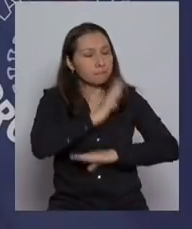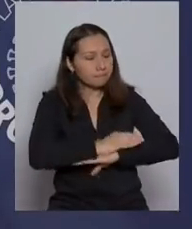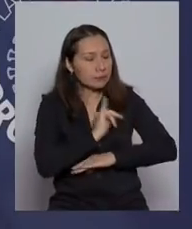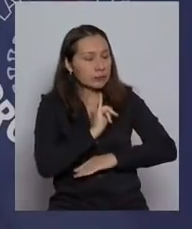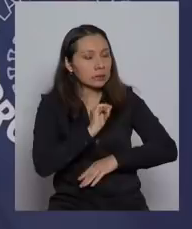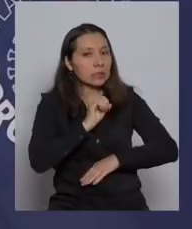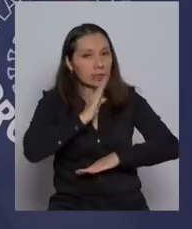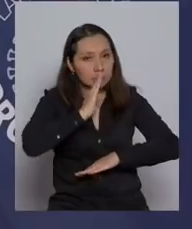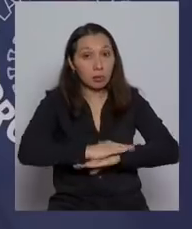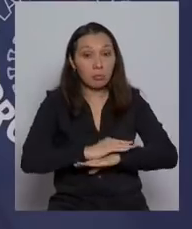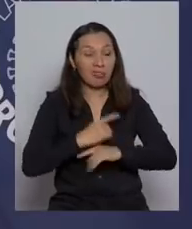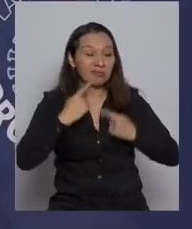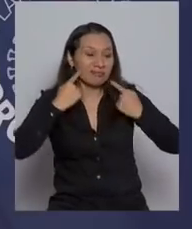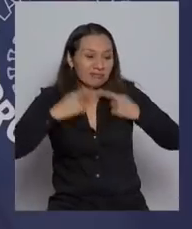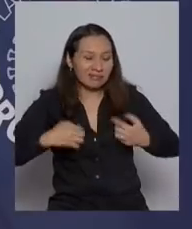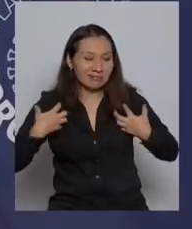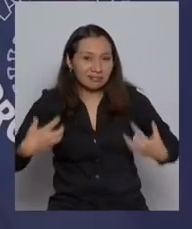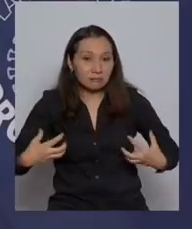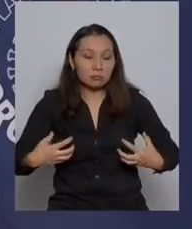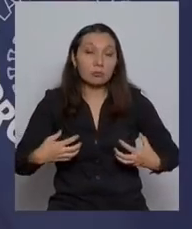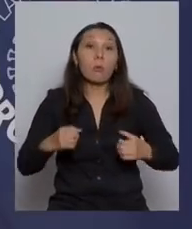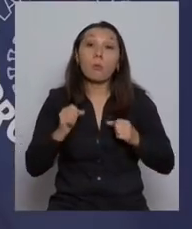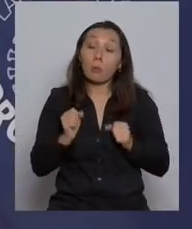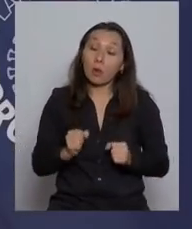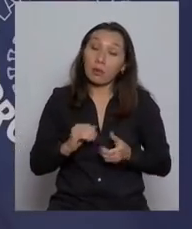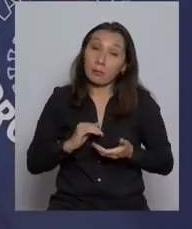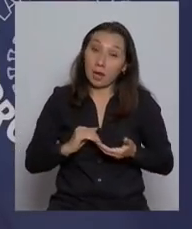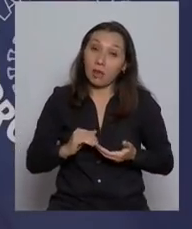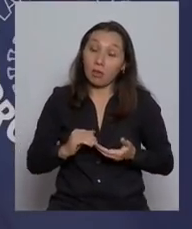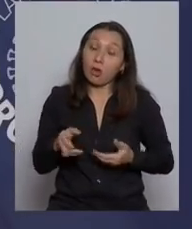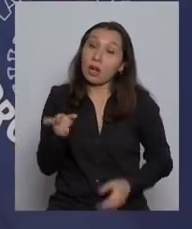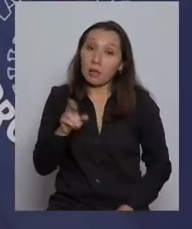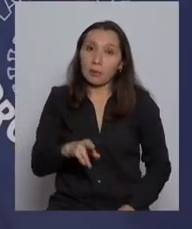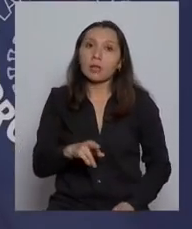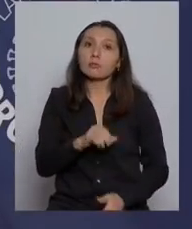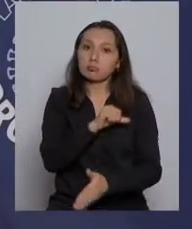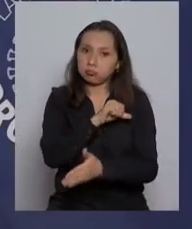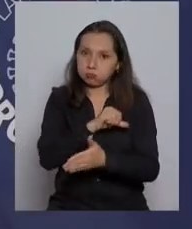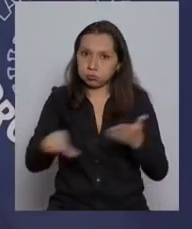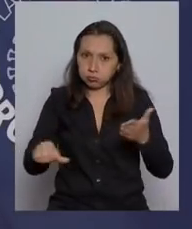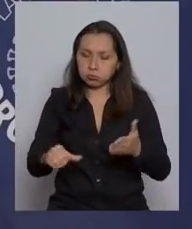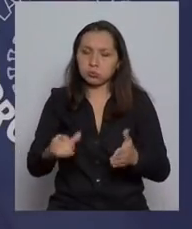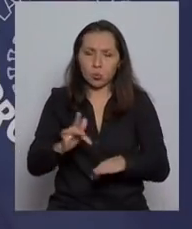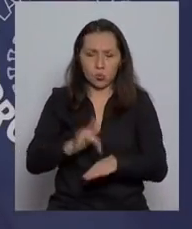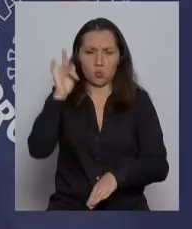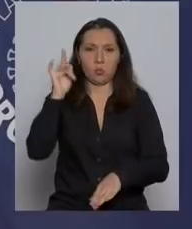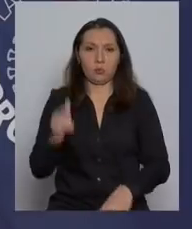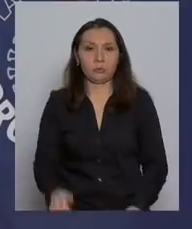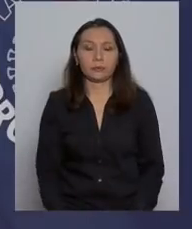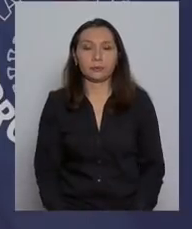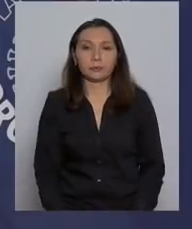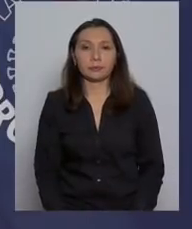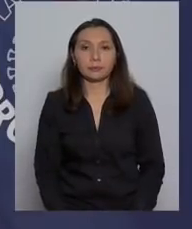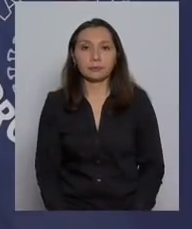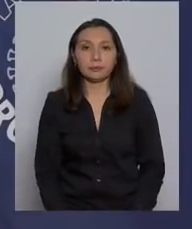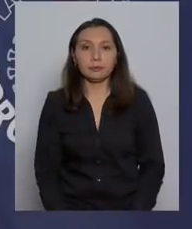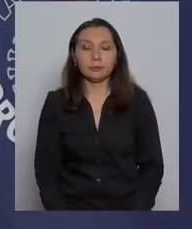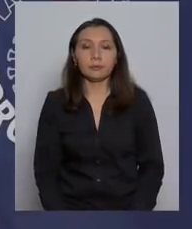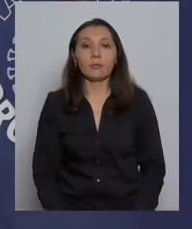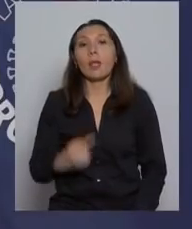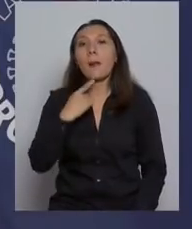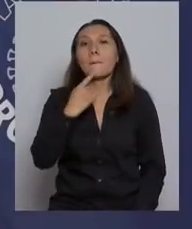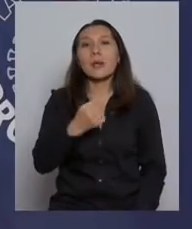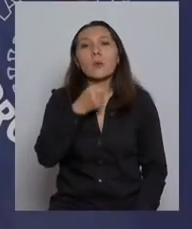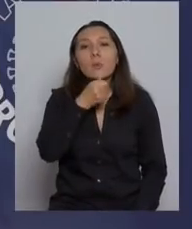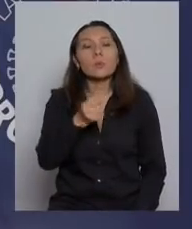respetar, y de no respetarla se exponen, y perdón la insistencia, a sanciones que son muy gravosas.